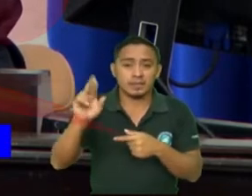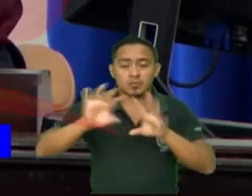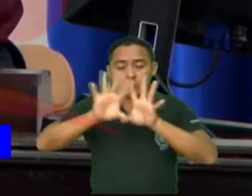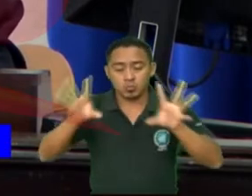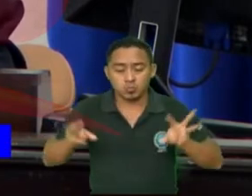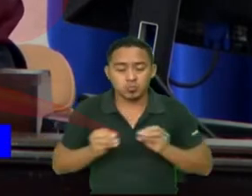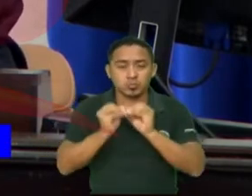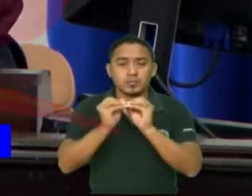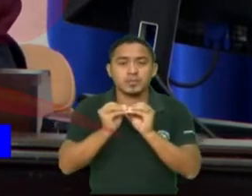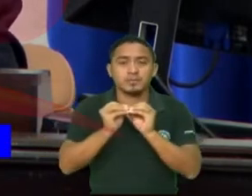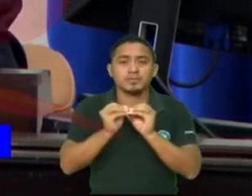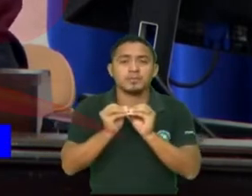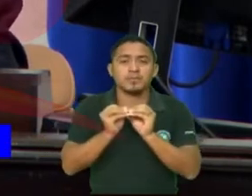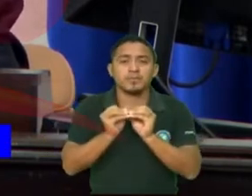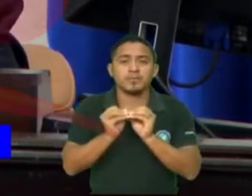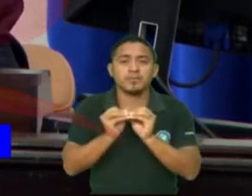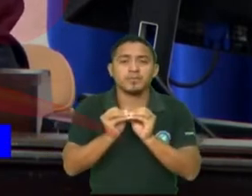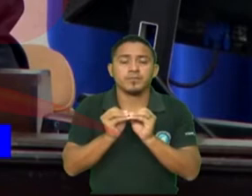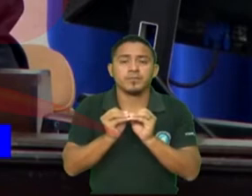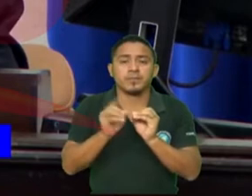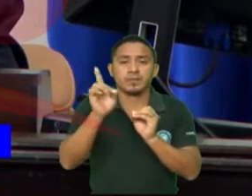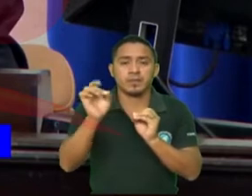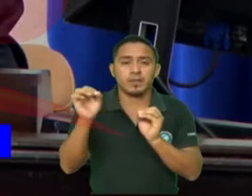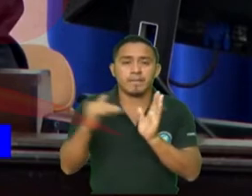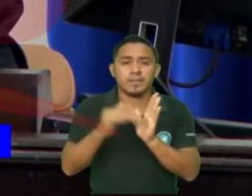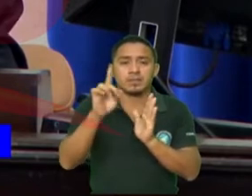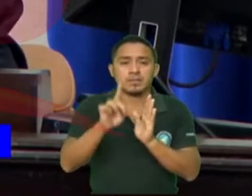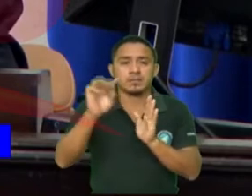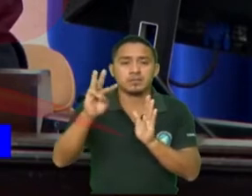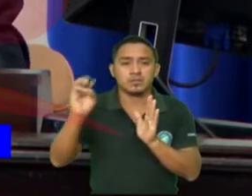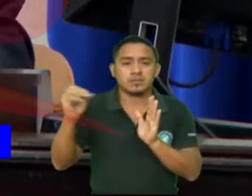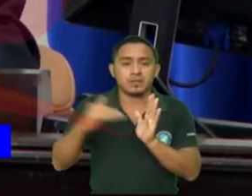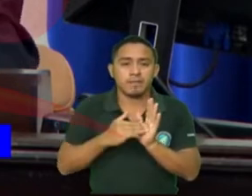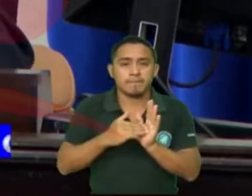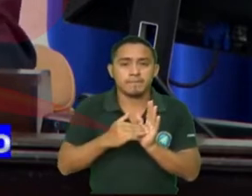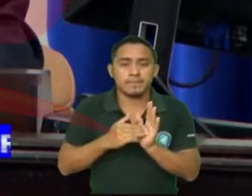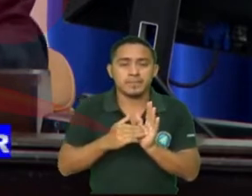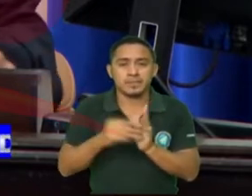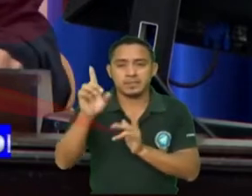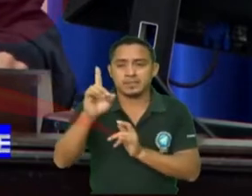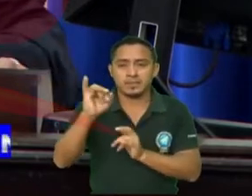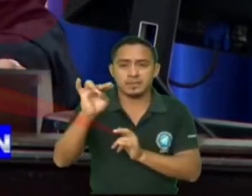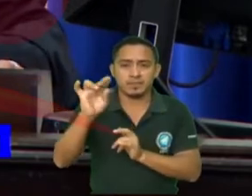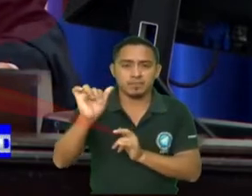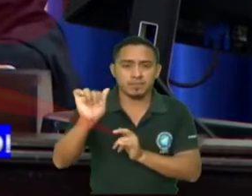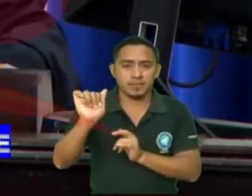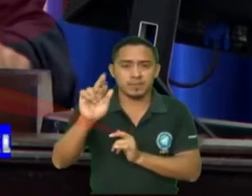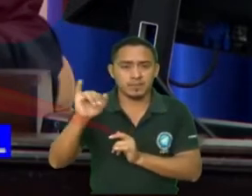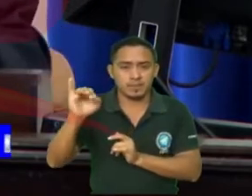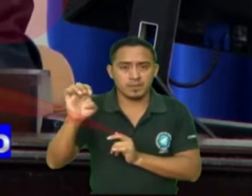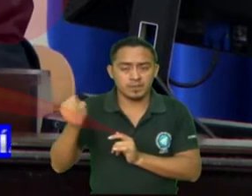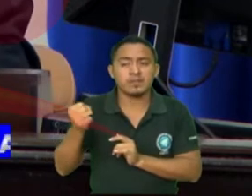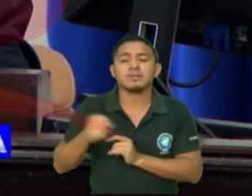financiamiento asciende a la suma de 10.130.000 dinares cubaitíes.